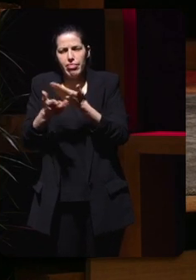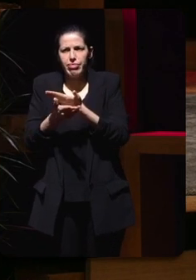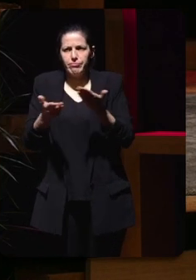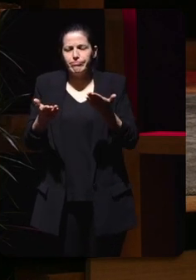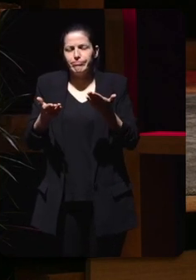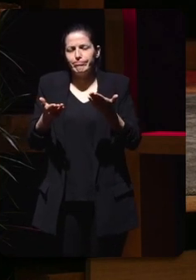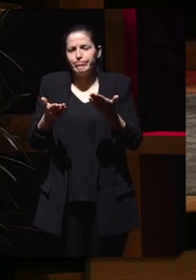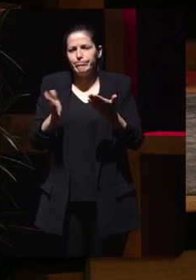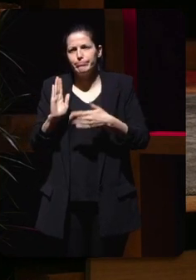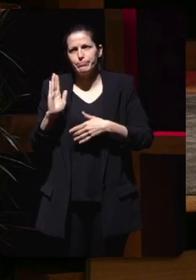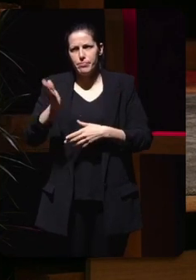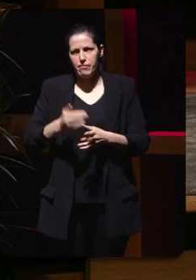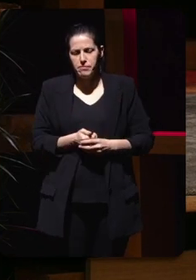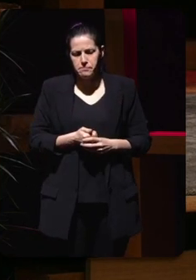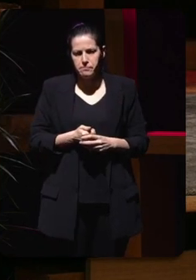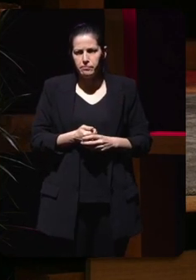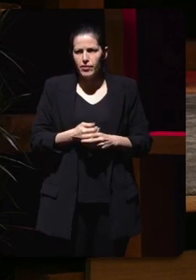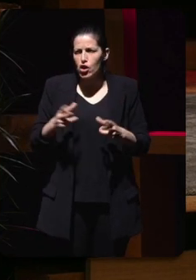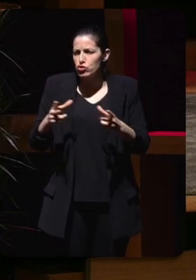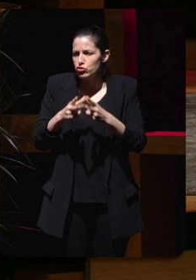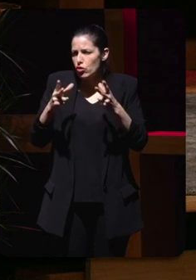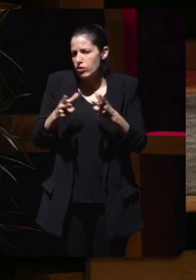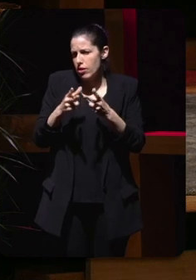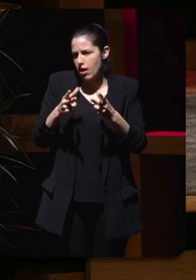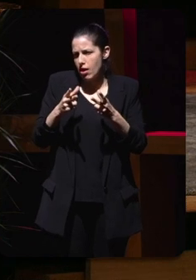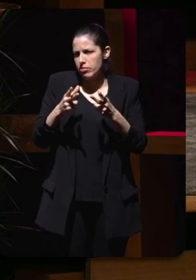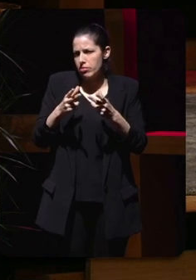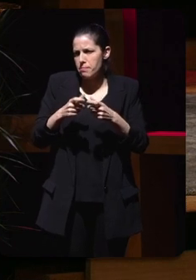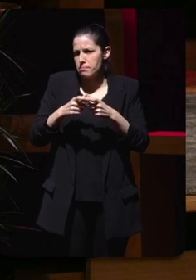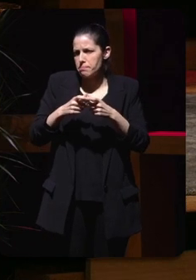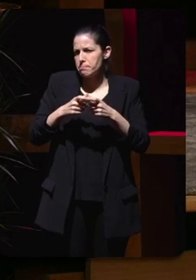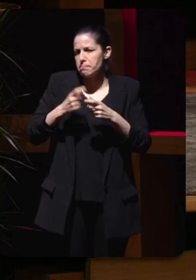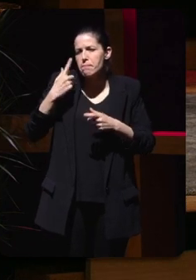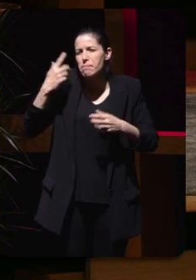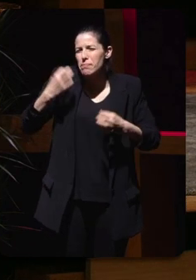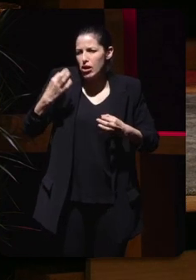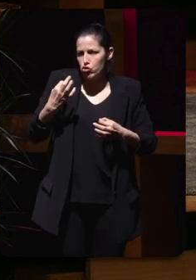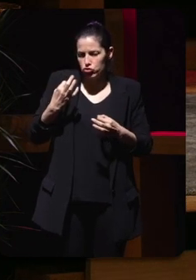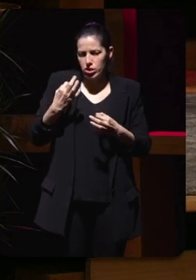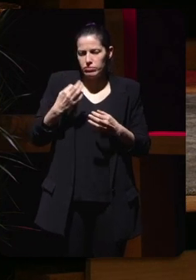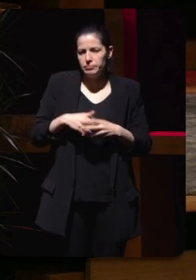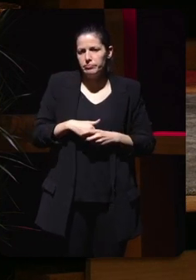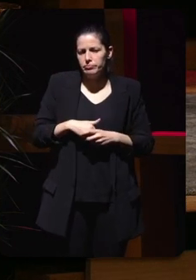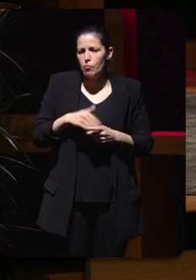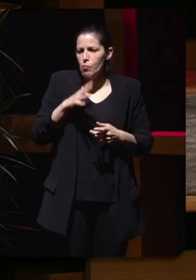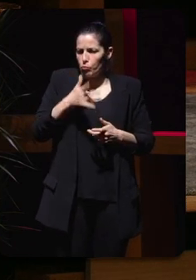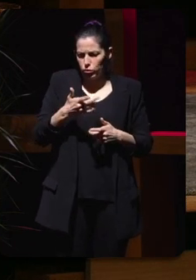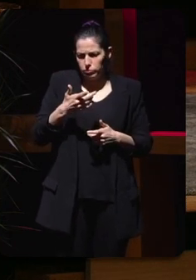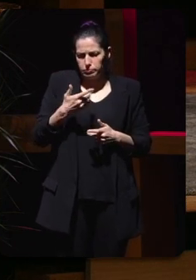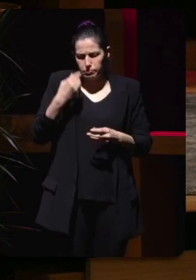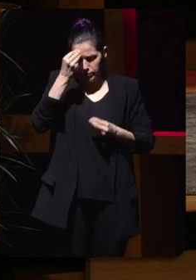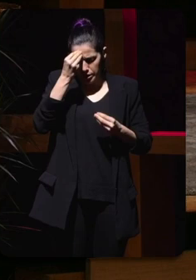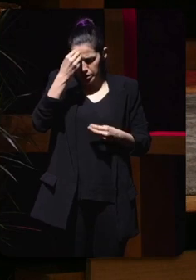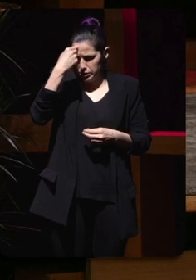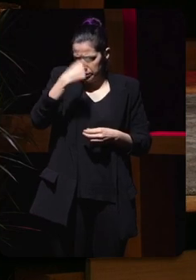que evidentemente cada vez es más peligrosa para sí misma, porque está convencida de que sabe mucho y tiene esa idea de